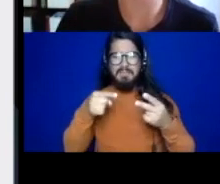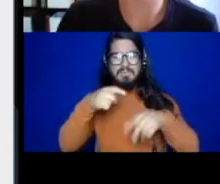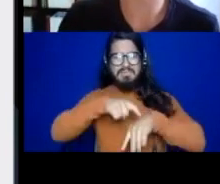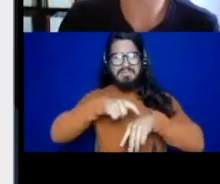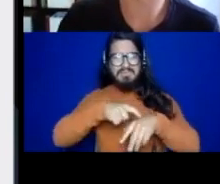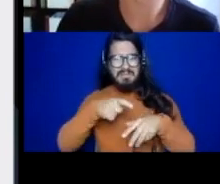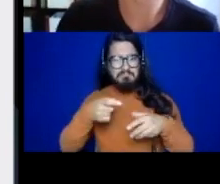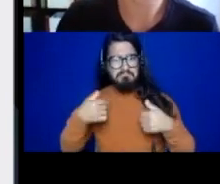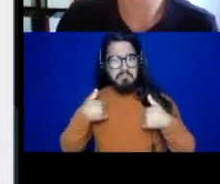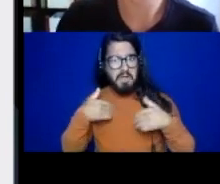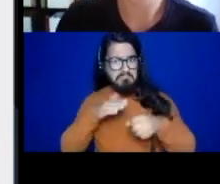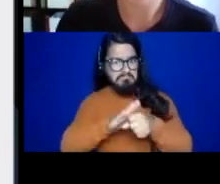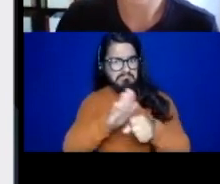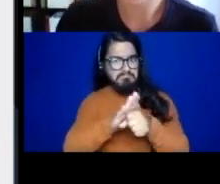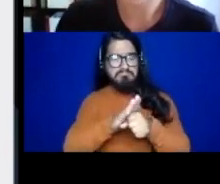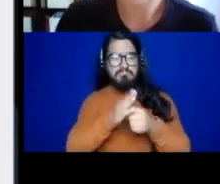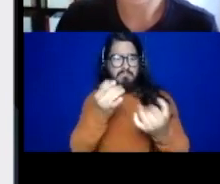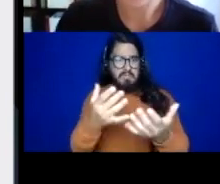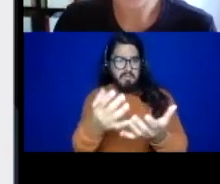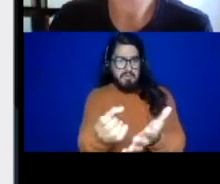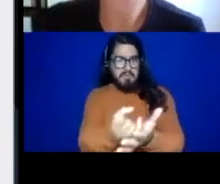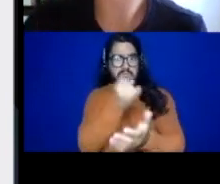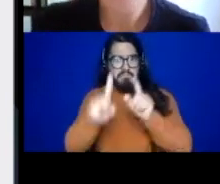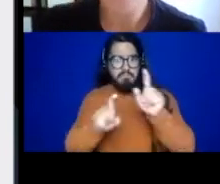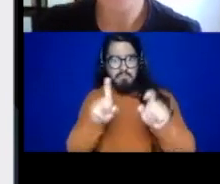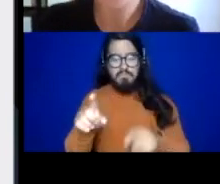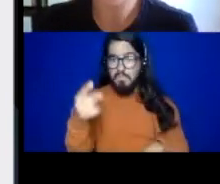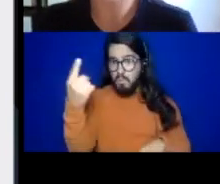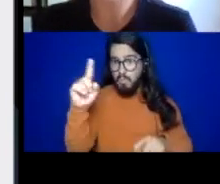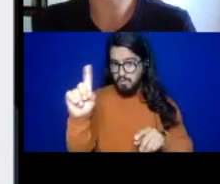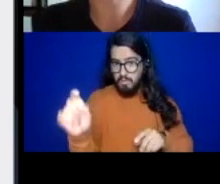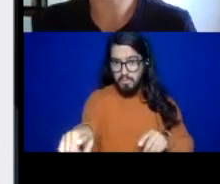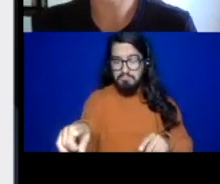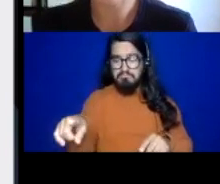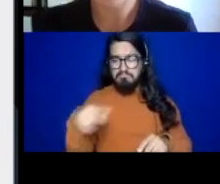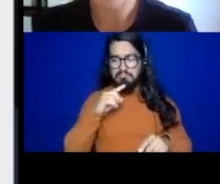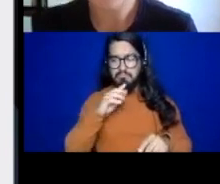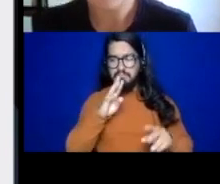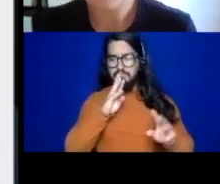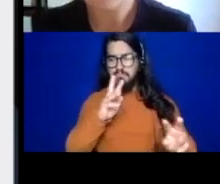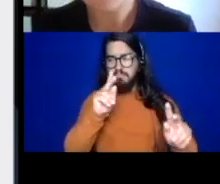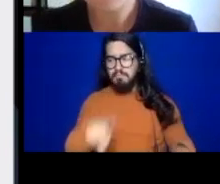o la filtración de información? Yo tengo una pregunta.